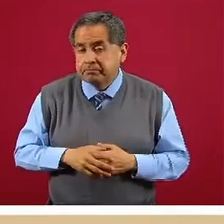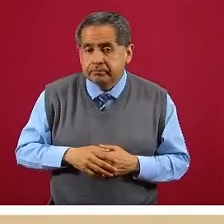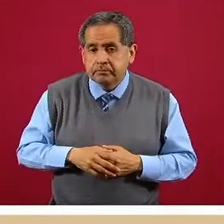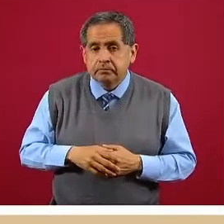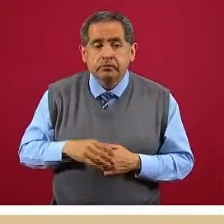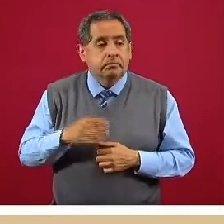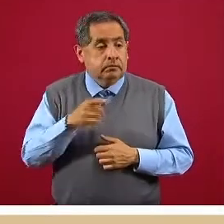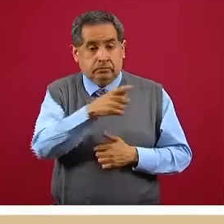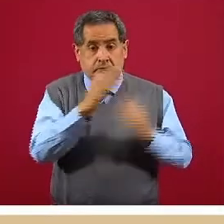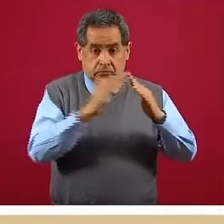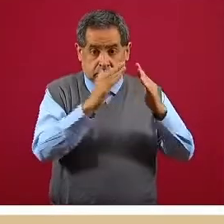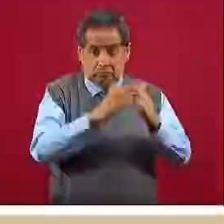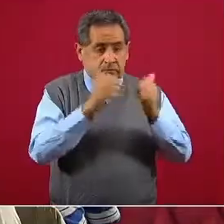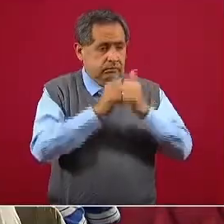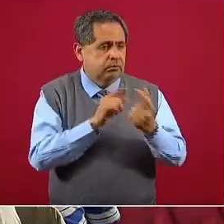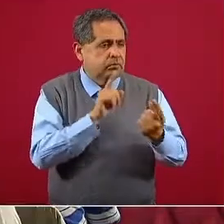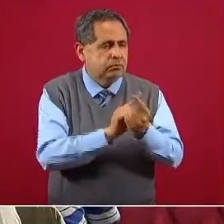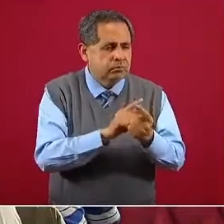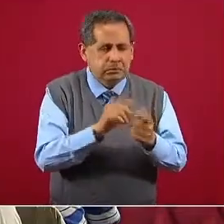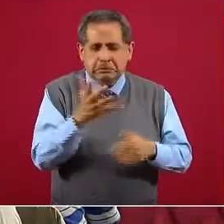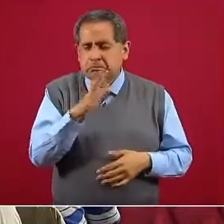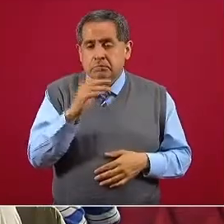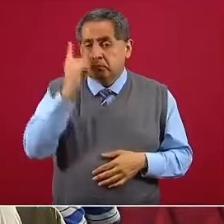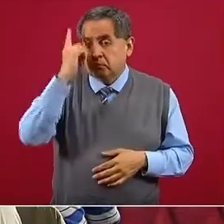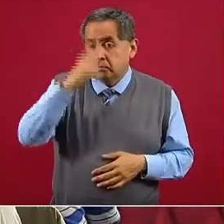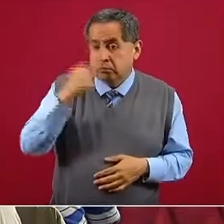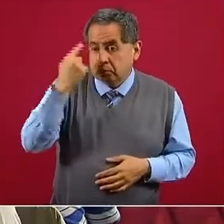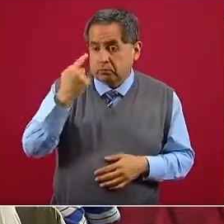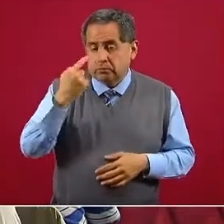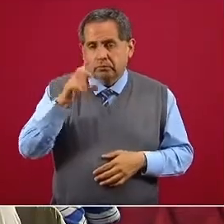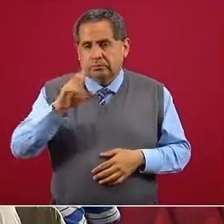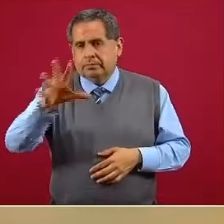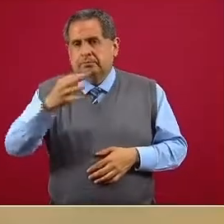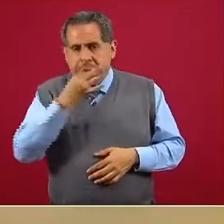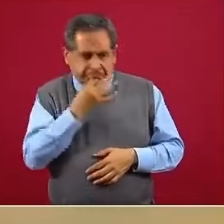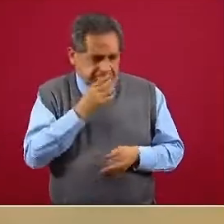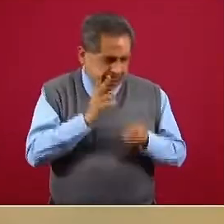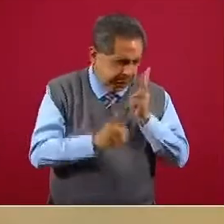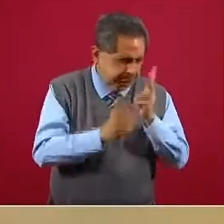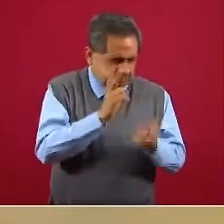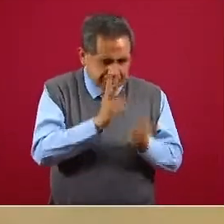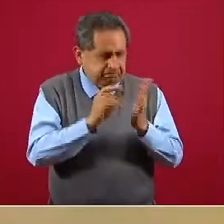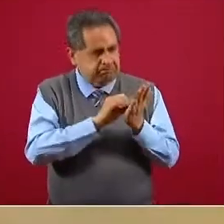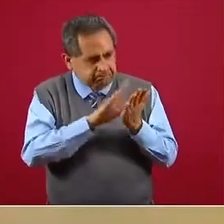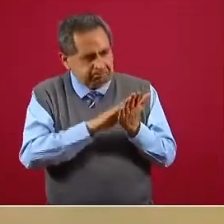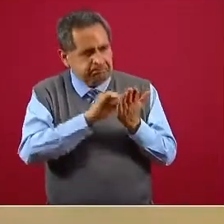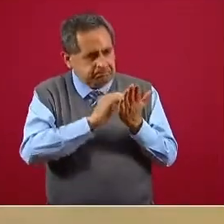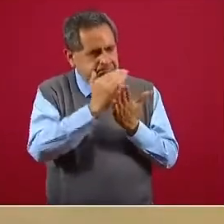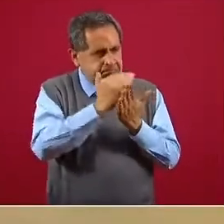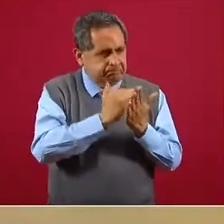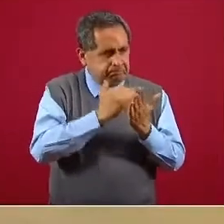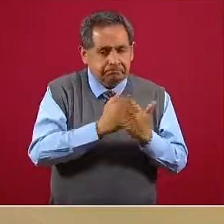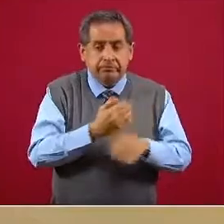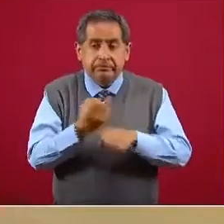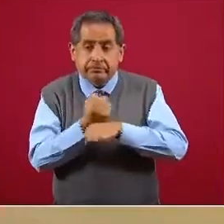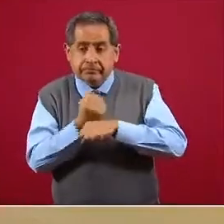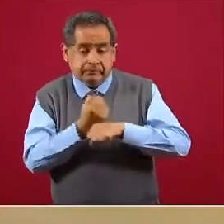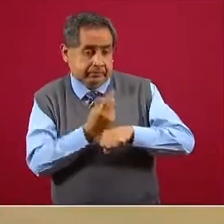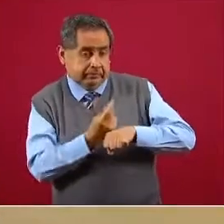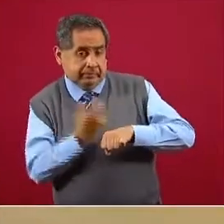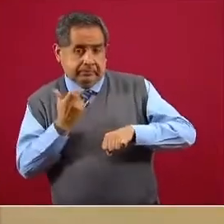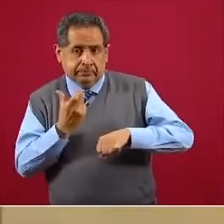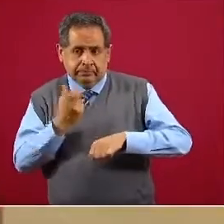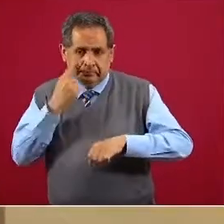que estaremos en el hogar máximo será de 1 hora con 35 minutos y en esta submuestra que vamos a sacar sangre